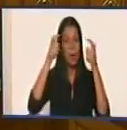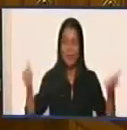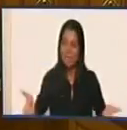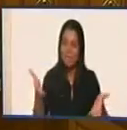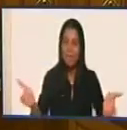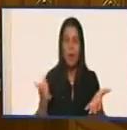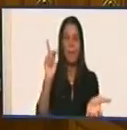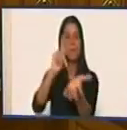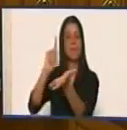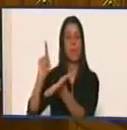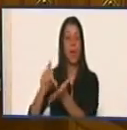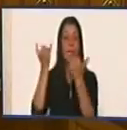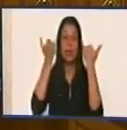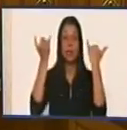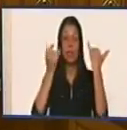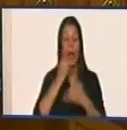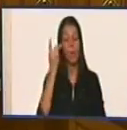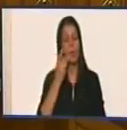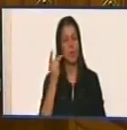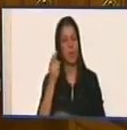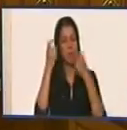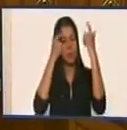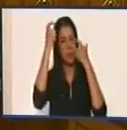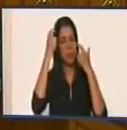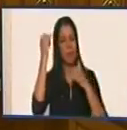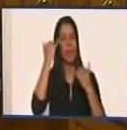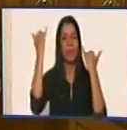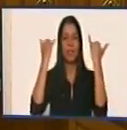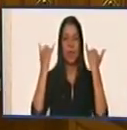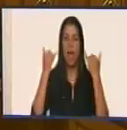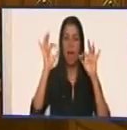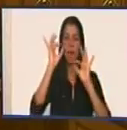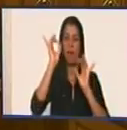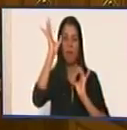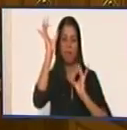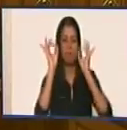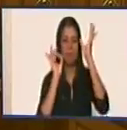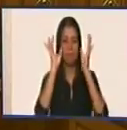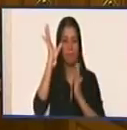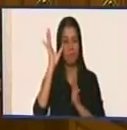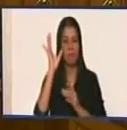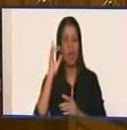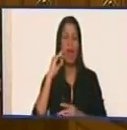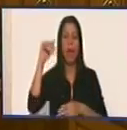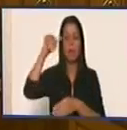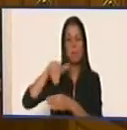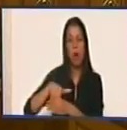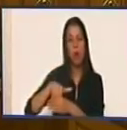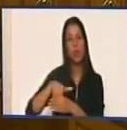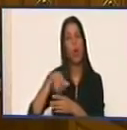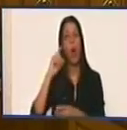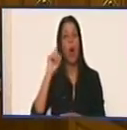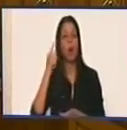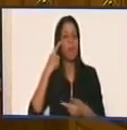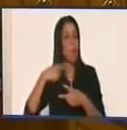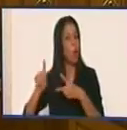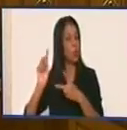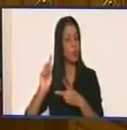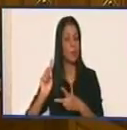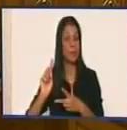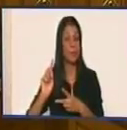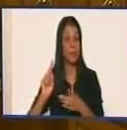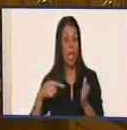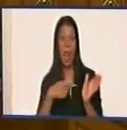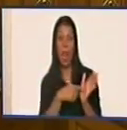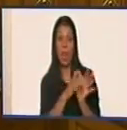Y una de sus formas más habituales, porque él estableció muchas fórmulas mucho más allá que el sufragio, pero en su forma más habitual el sufragio. Ya en ese